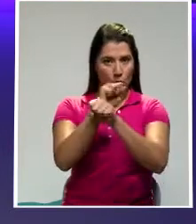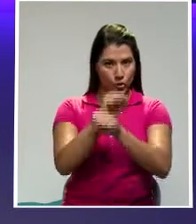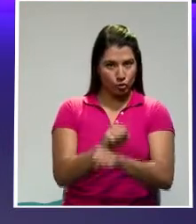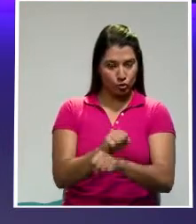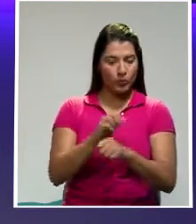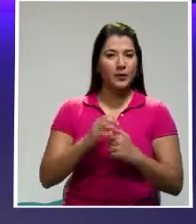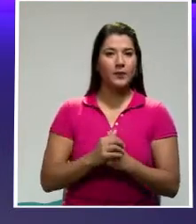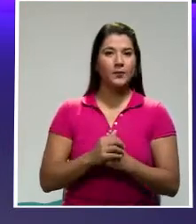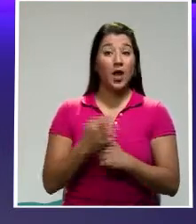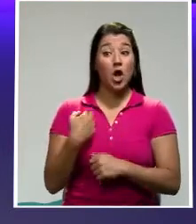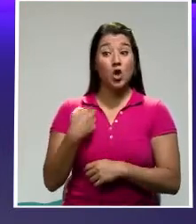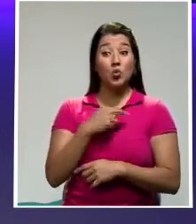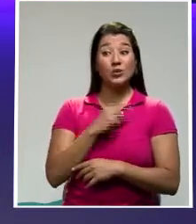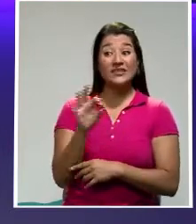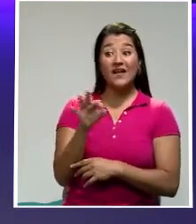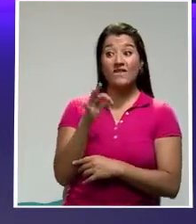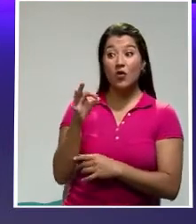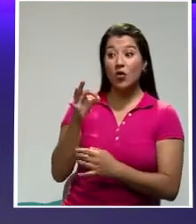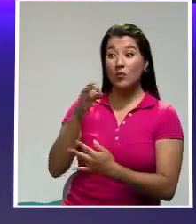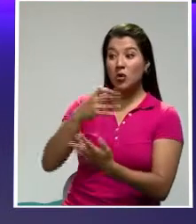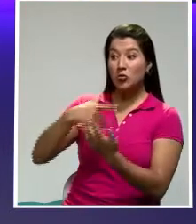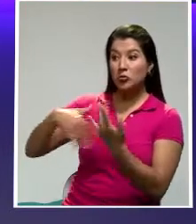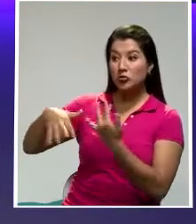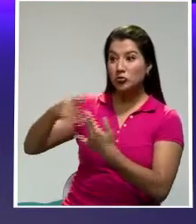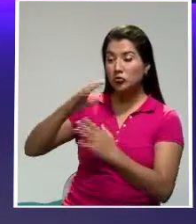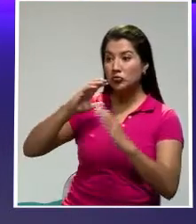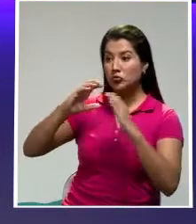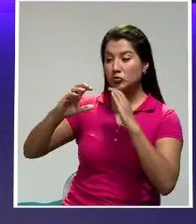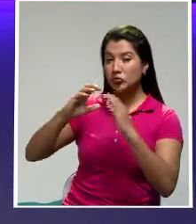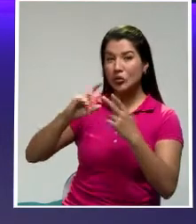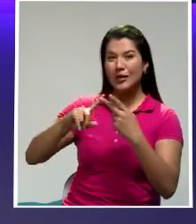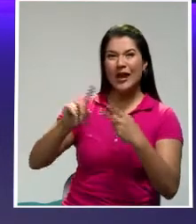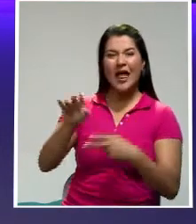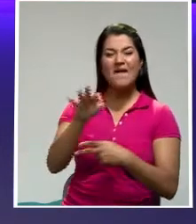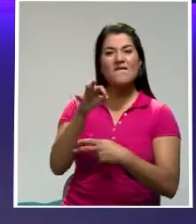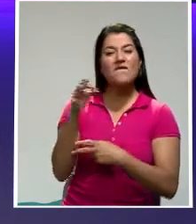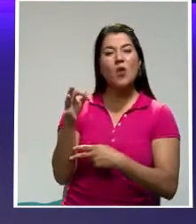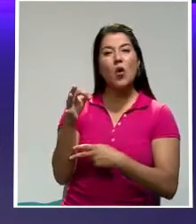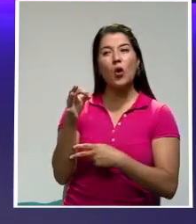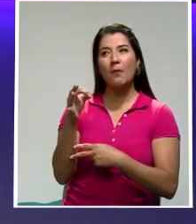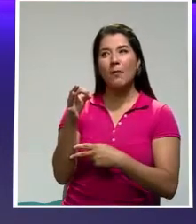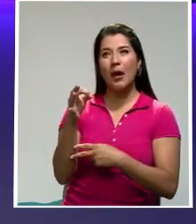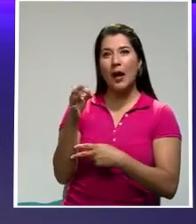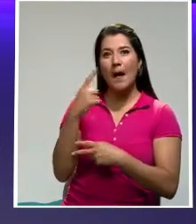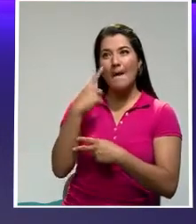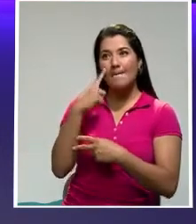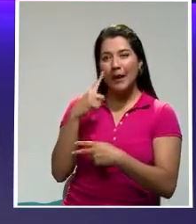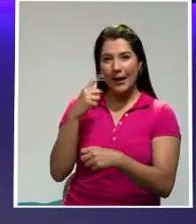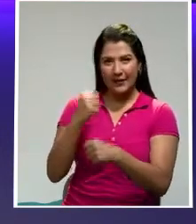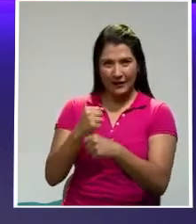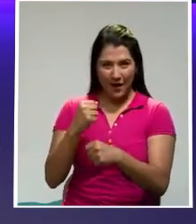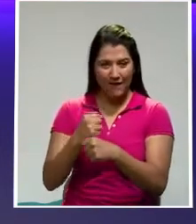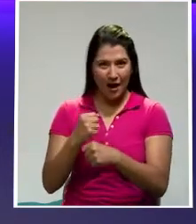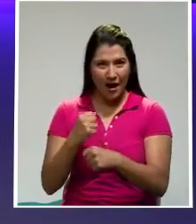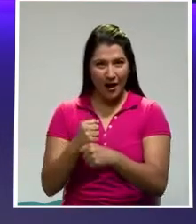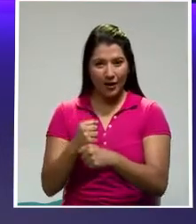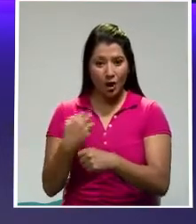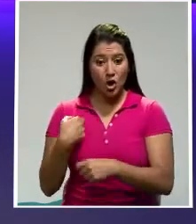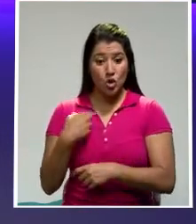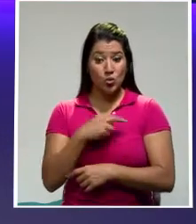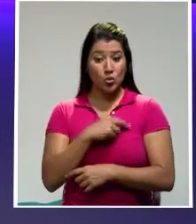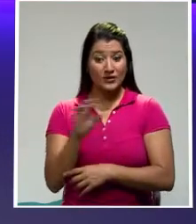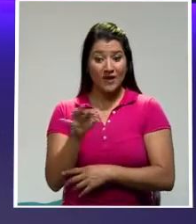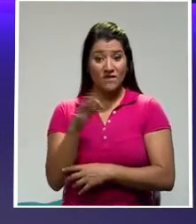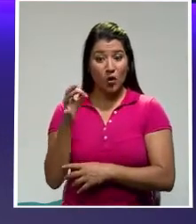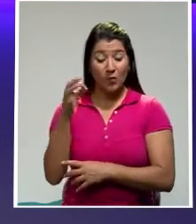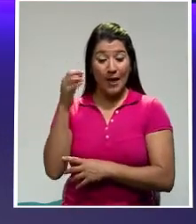nos relacionábamos con otras personas y en que nos relacionábamos con el trabajo. La manera en que